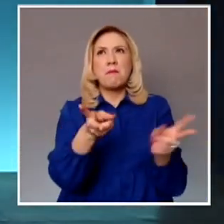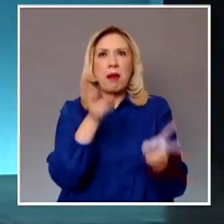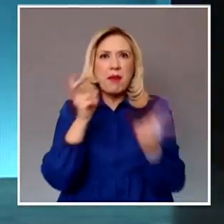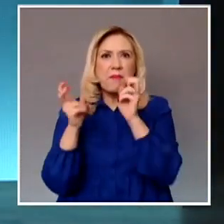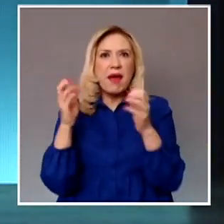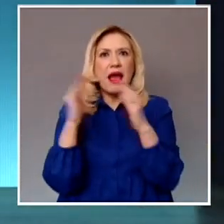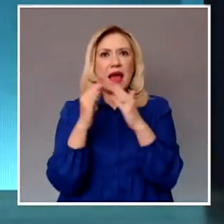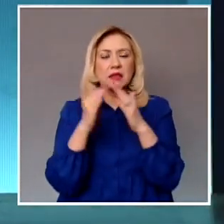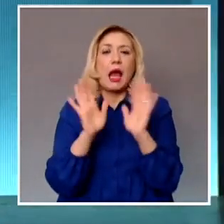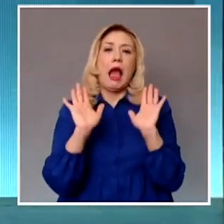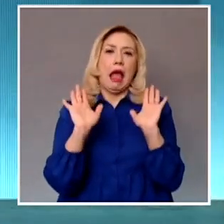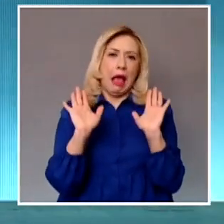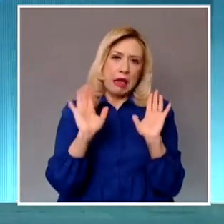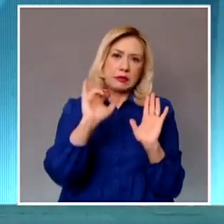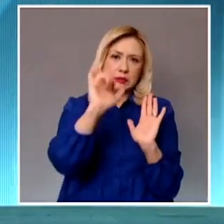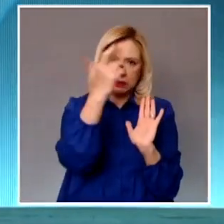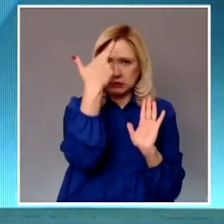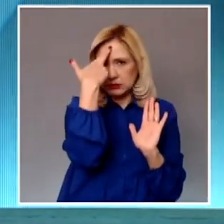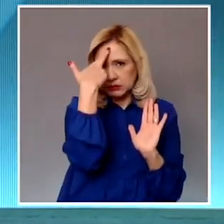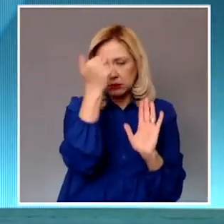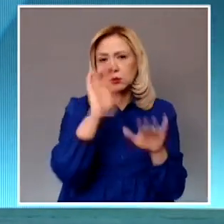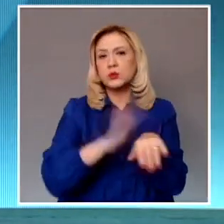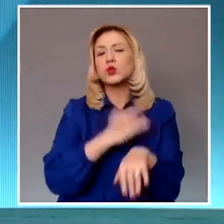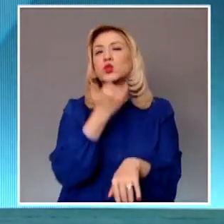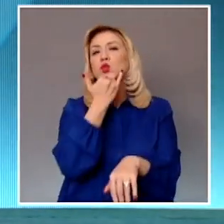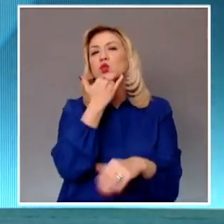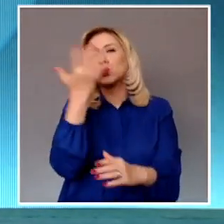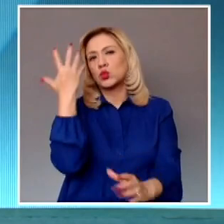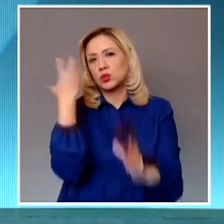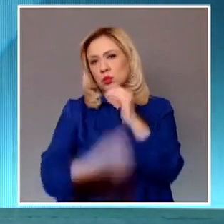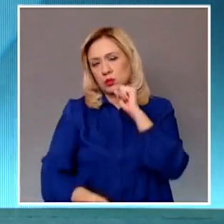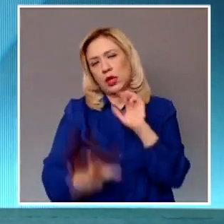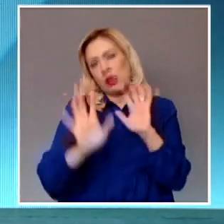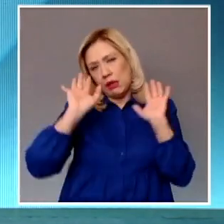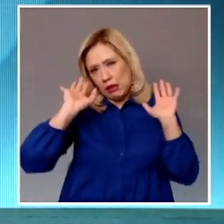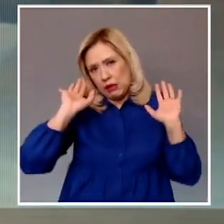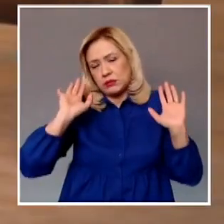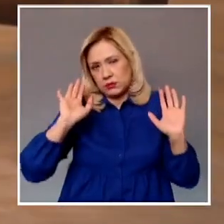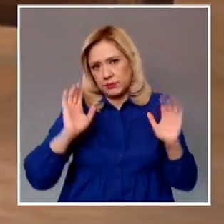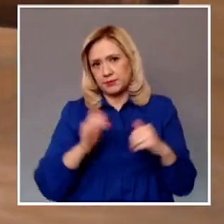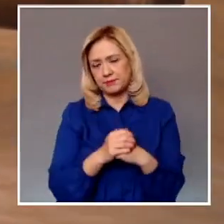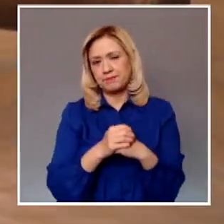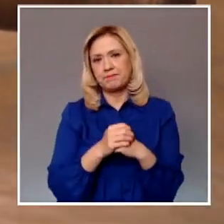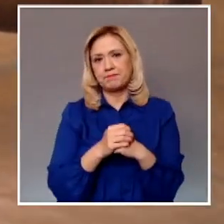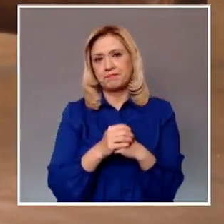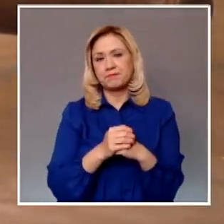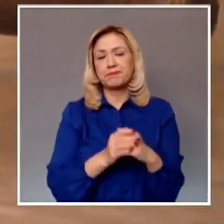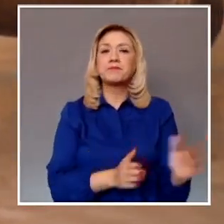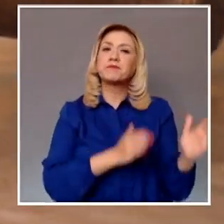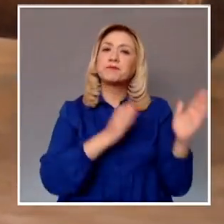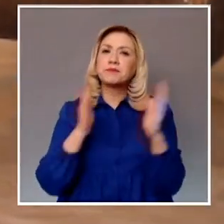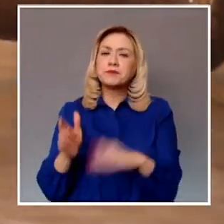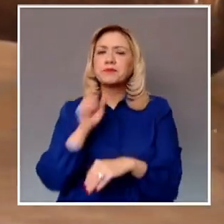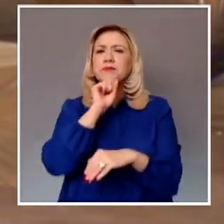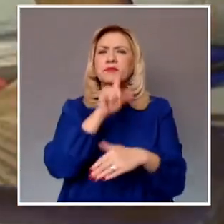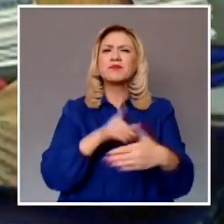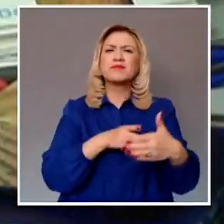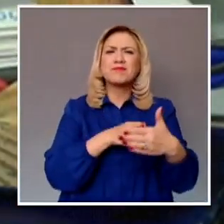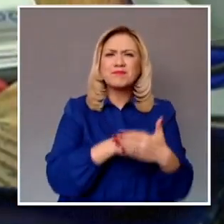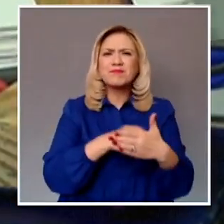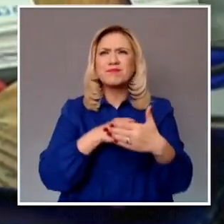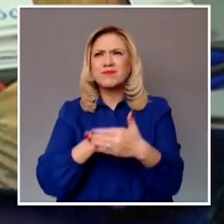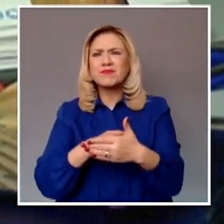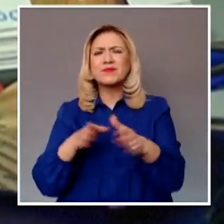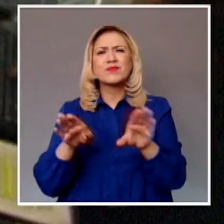Las y los juzgadores tienen la obligación de implementar las medidas necesarias para eliminar las barreras y obstáculos que impiden el acceso a la justicia